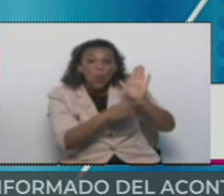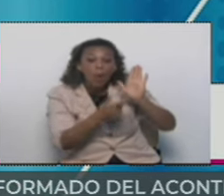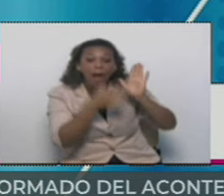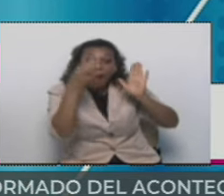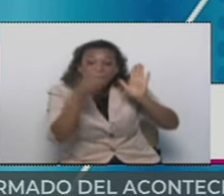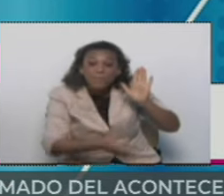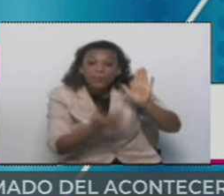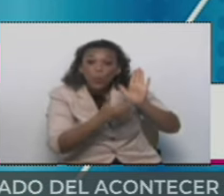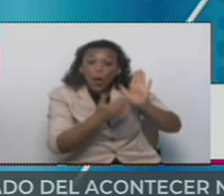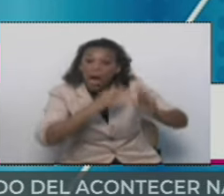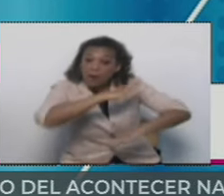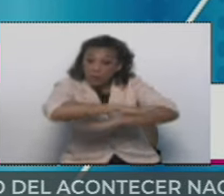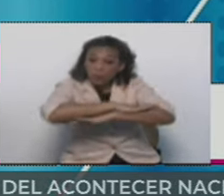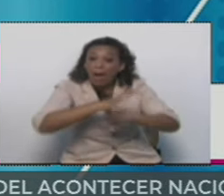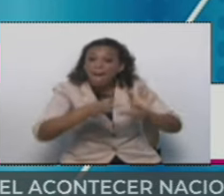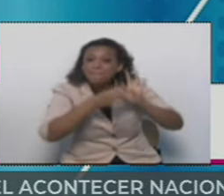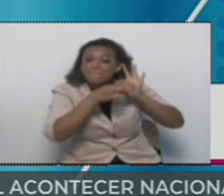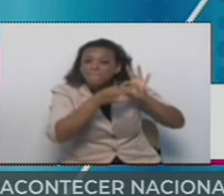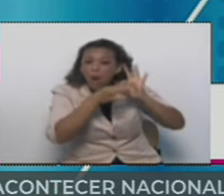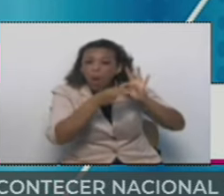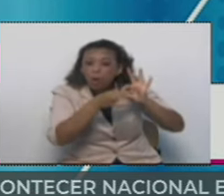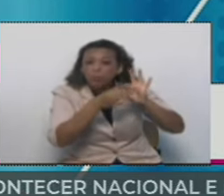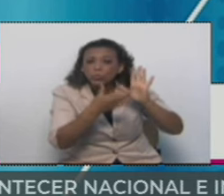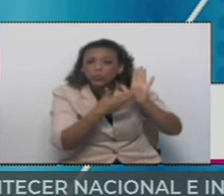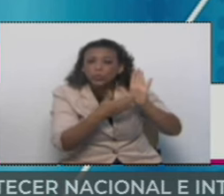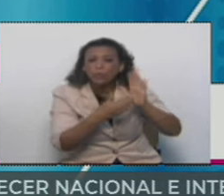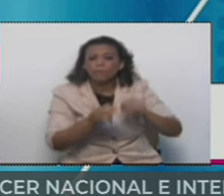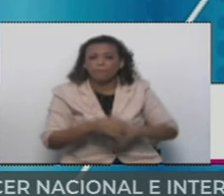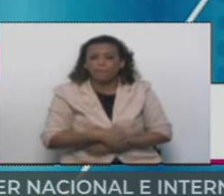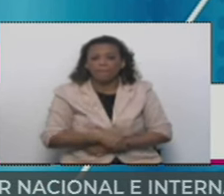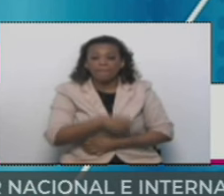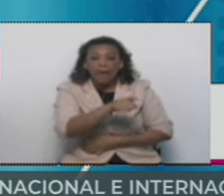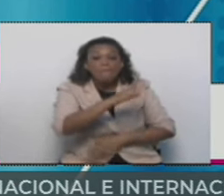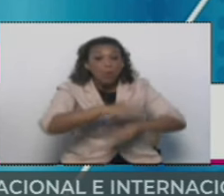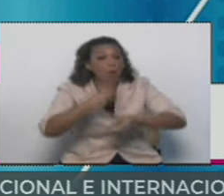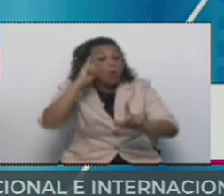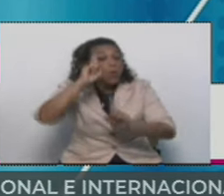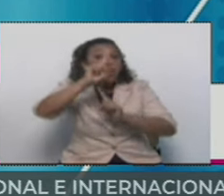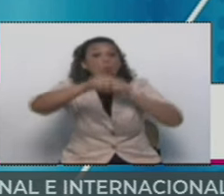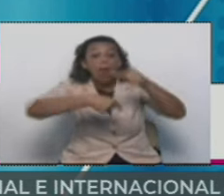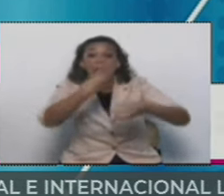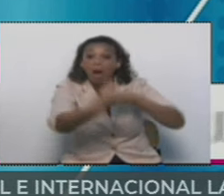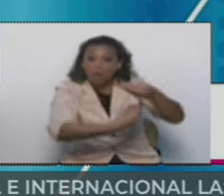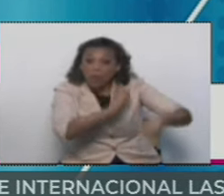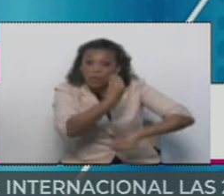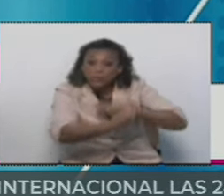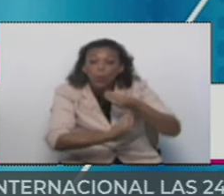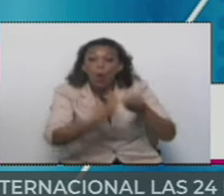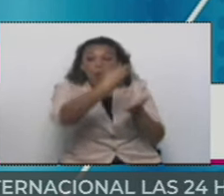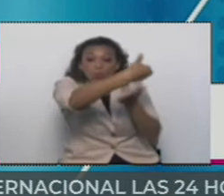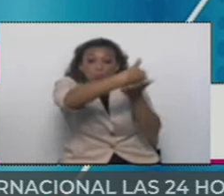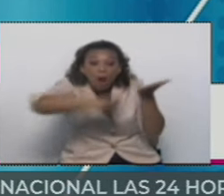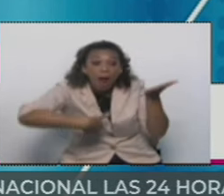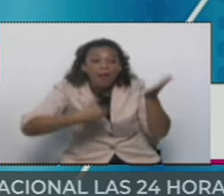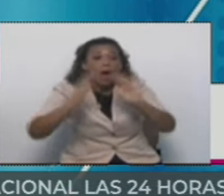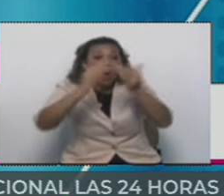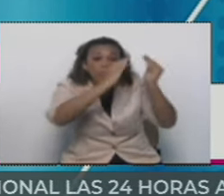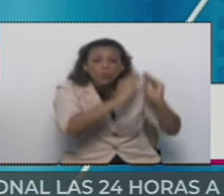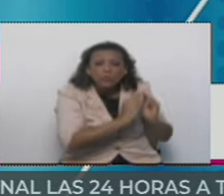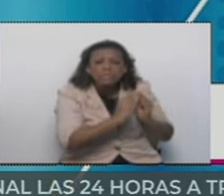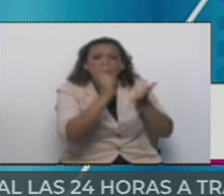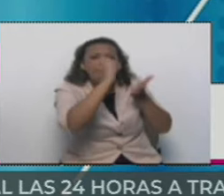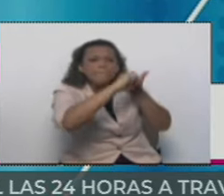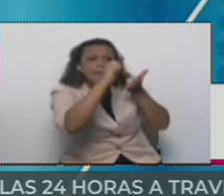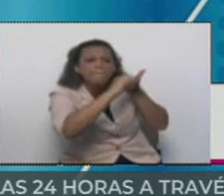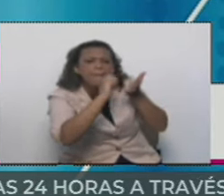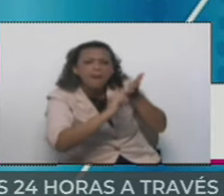precisamente con acciones vinculadas al poder popular, la consulta, posteriormente la elaboración de la CA, de cada comunidad, de cada comuna,